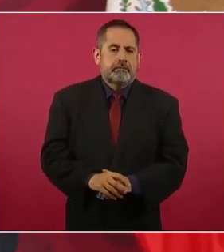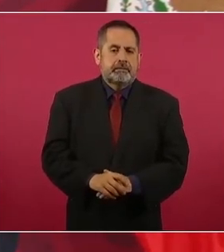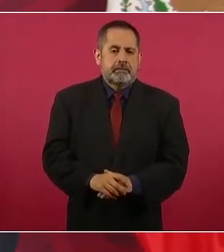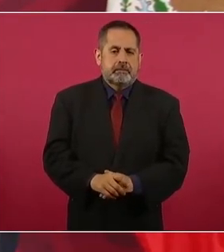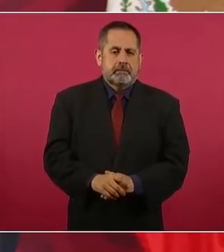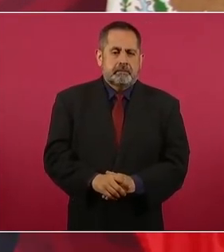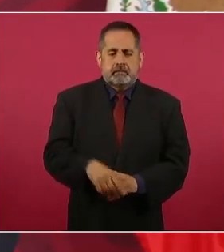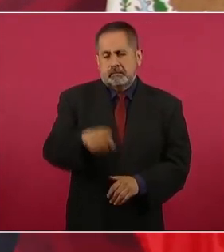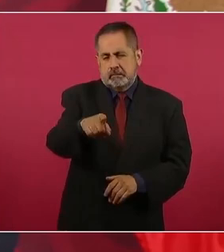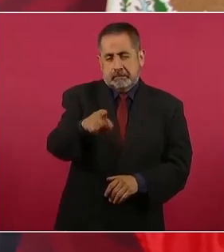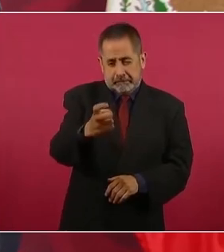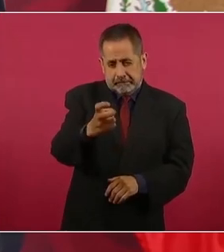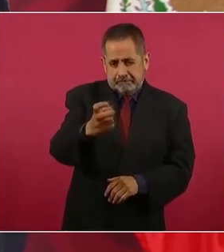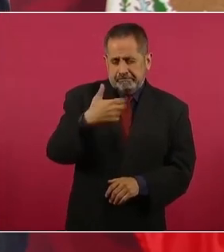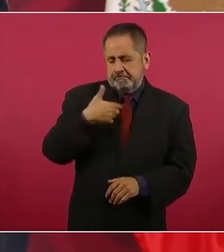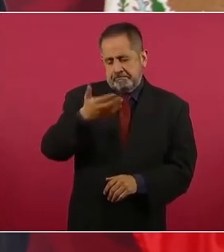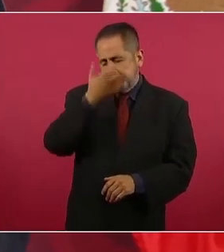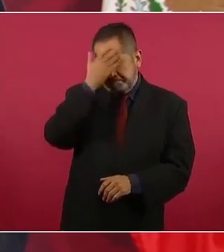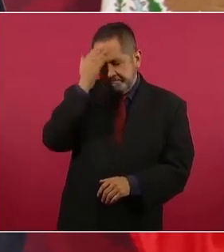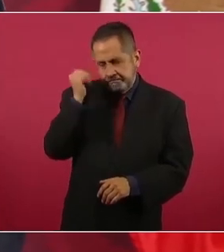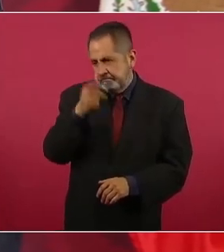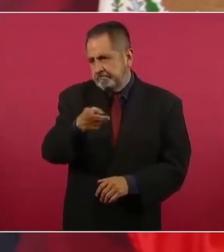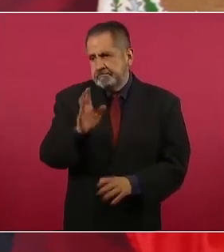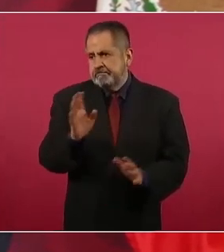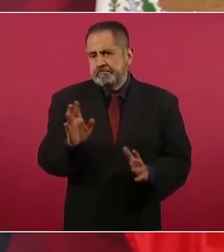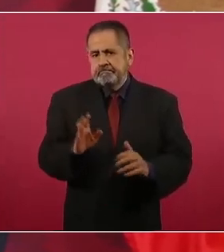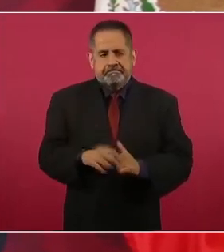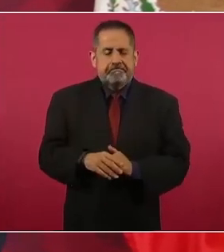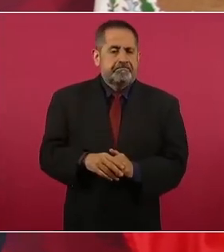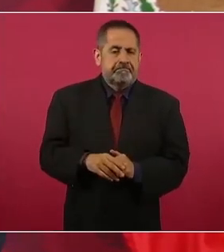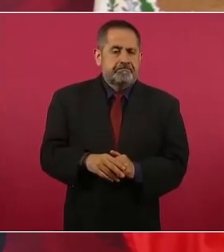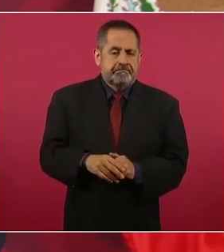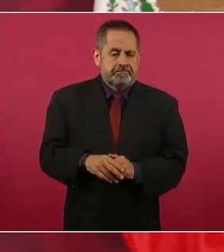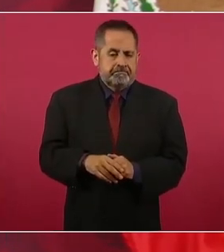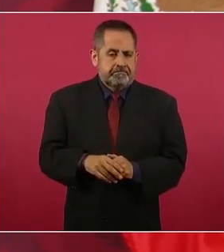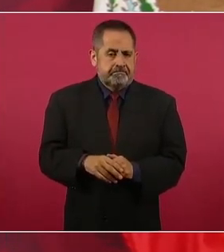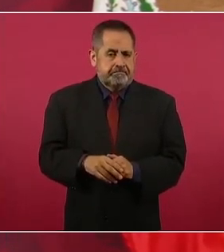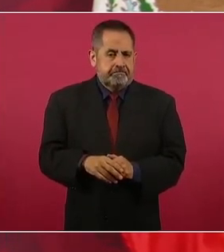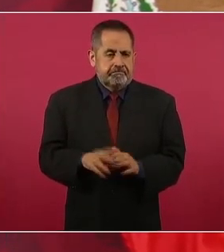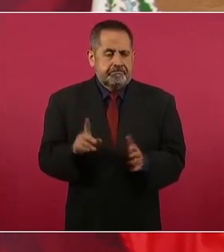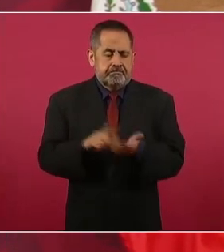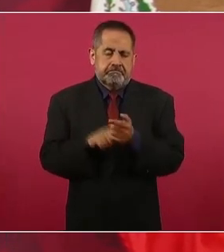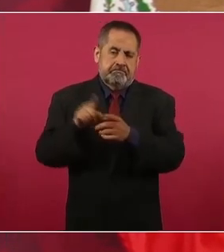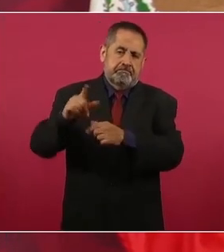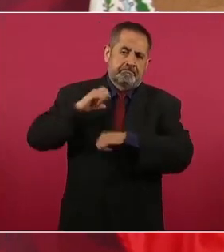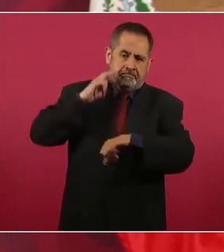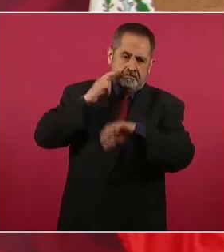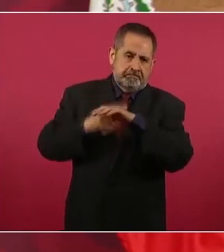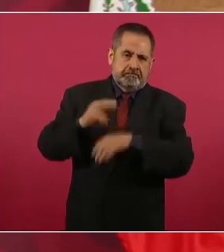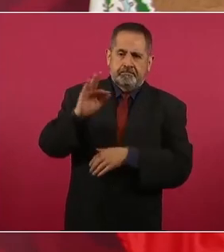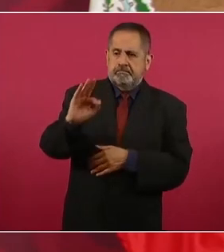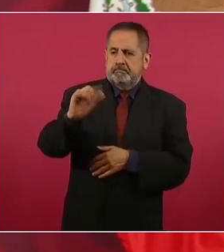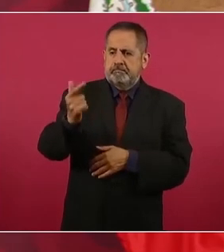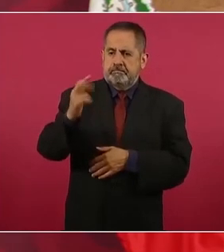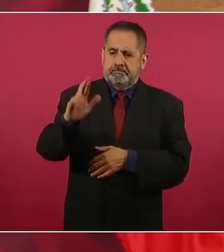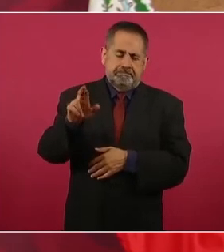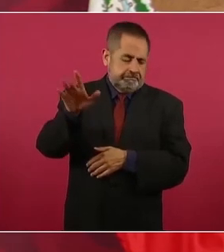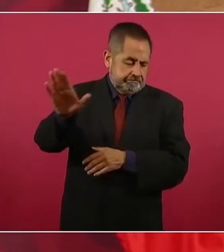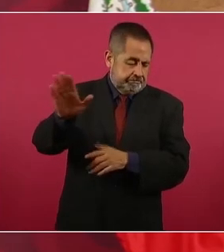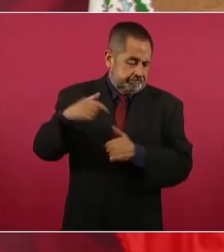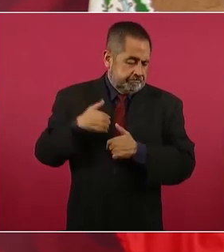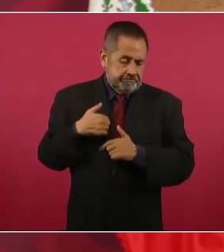No sabemos eso, es un asunto de la fiscalía y